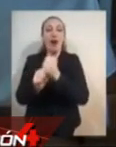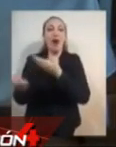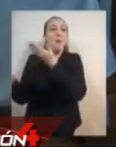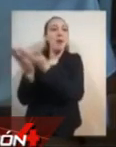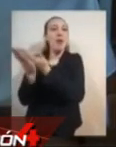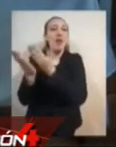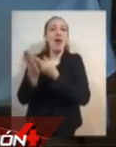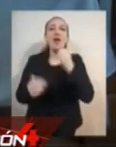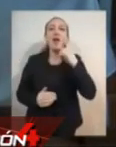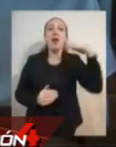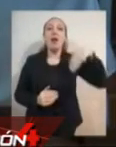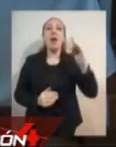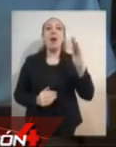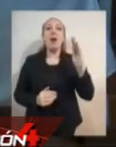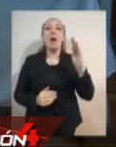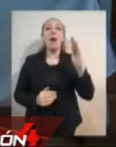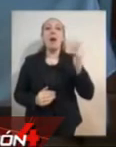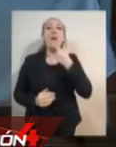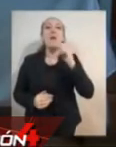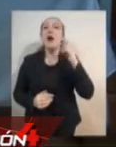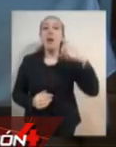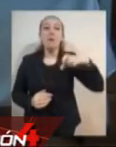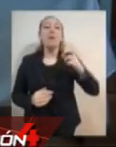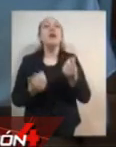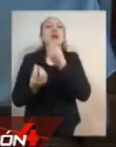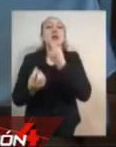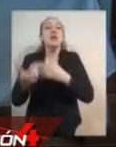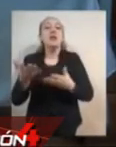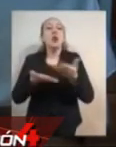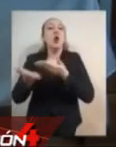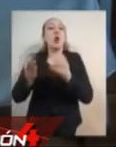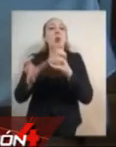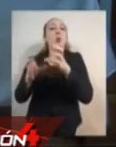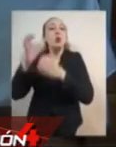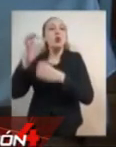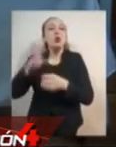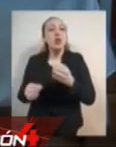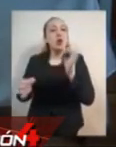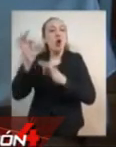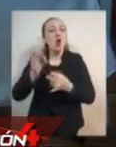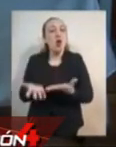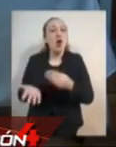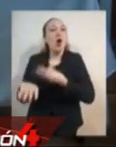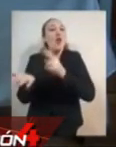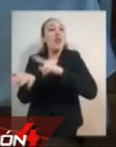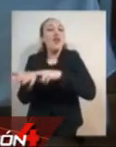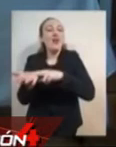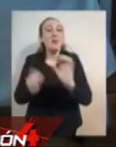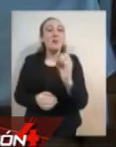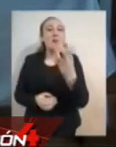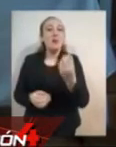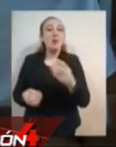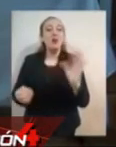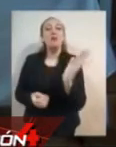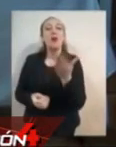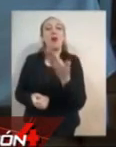empresa INVAP, que nos ha acompañado muy bien en el proceso del Parque Tecnológico Industrial, y queremos repetir esa exitosa experiencia. Así